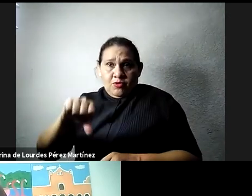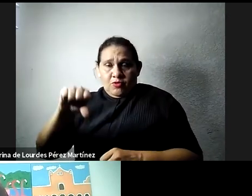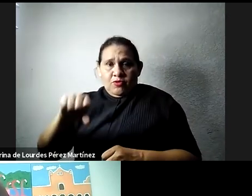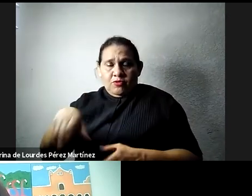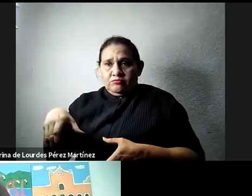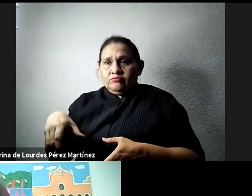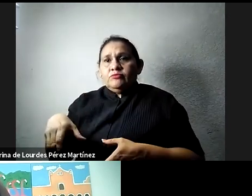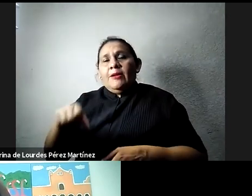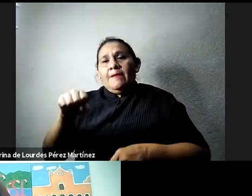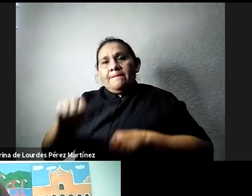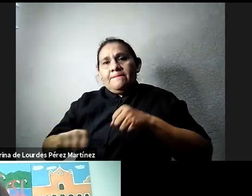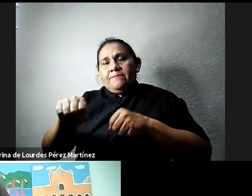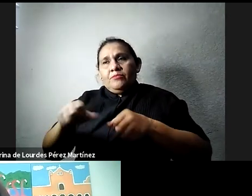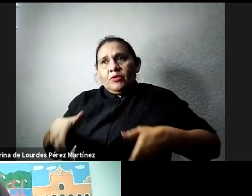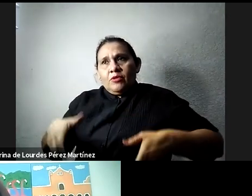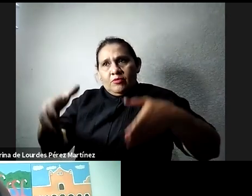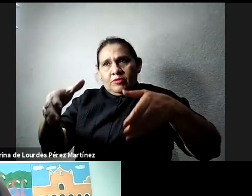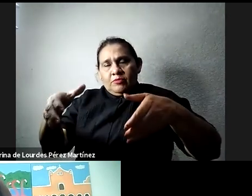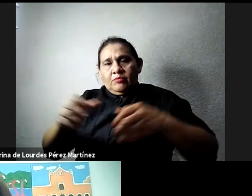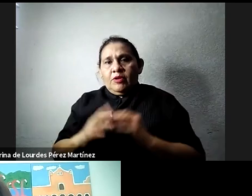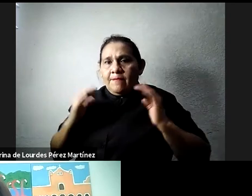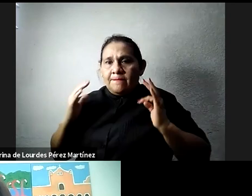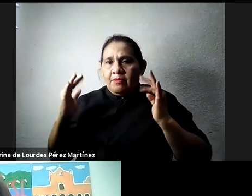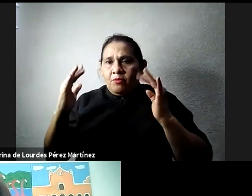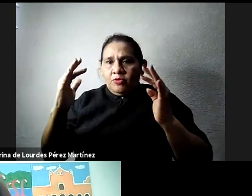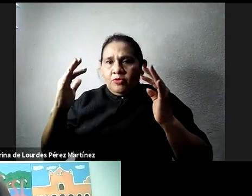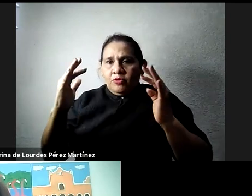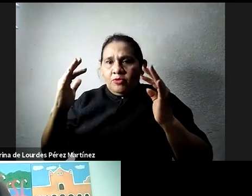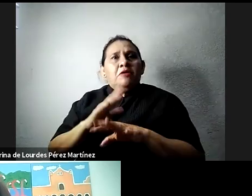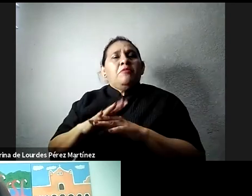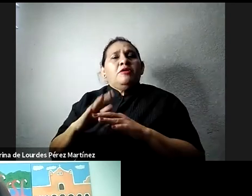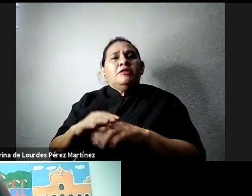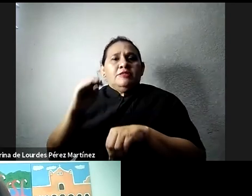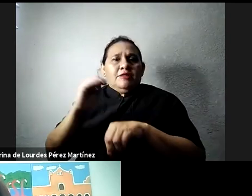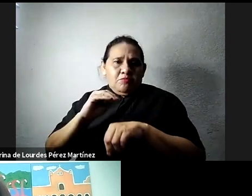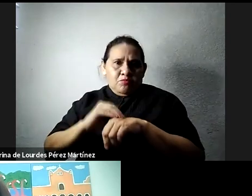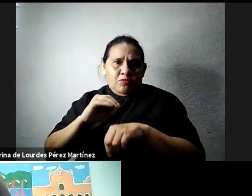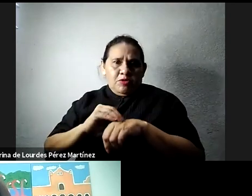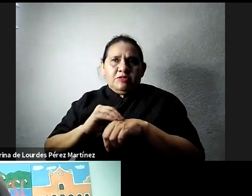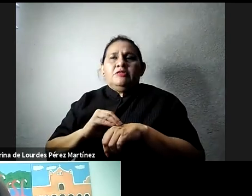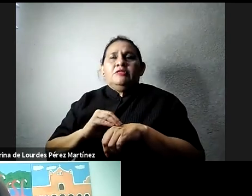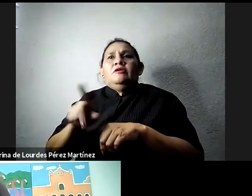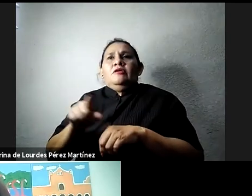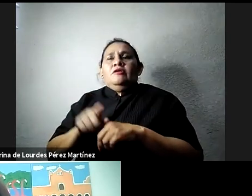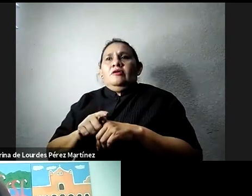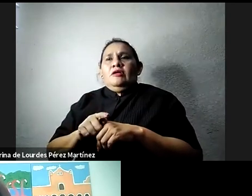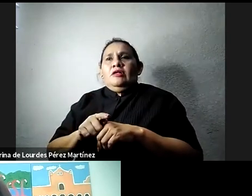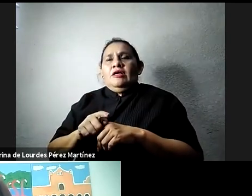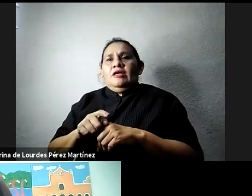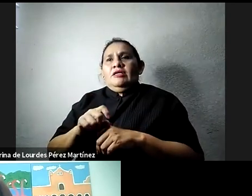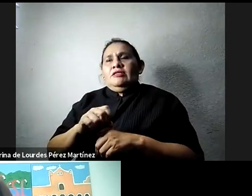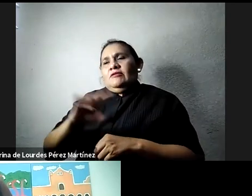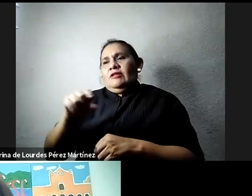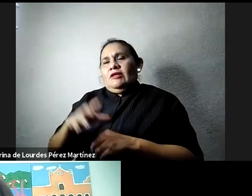esa área de la foto, que es Montejo, ya está muy avanzada. Ya están puestas las boyas, las islas de resguardo,